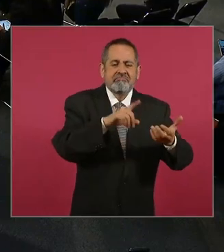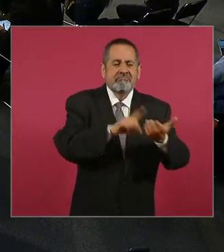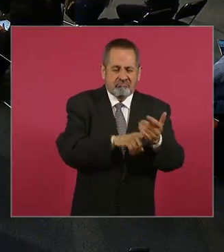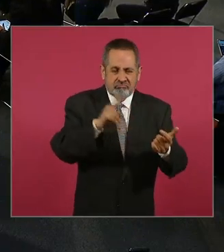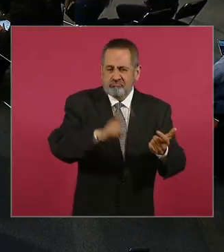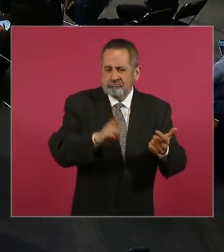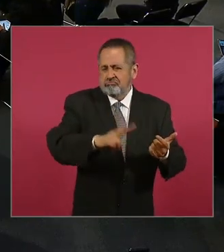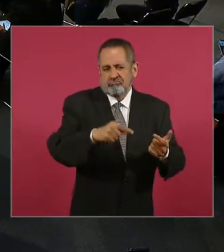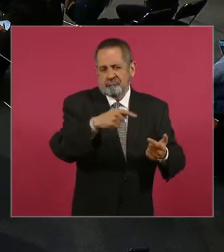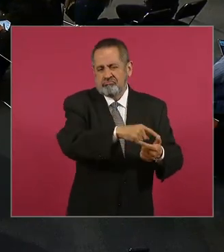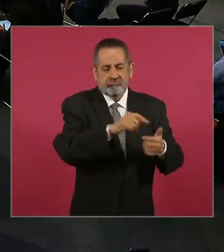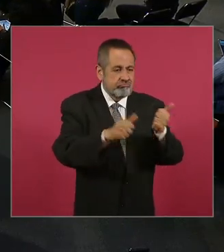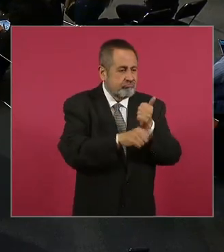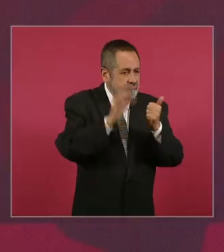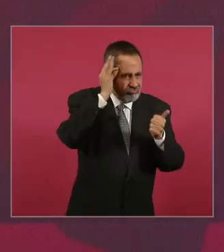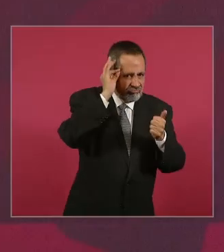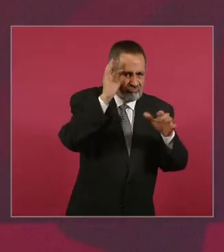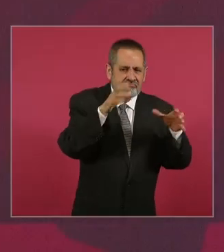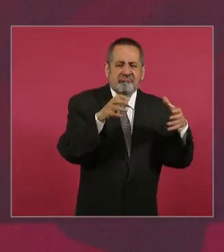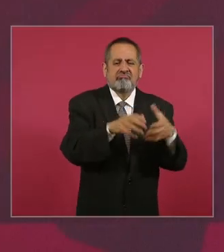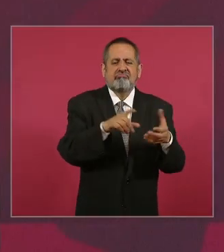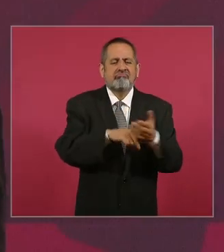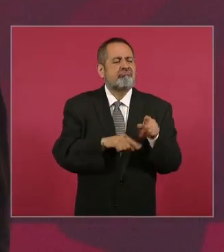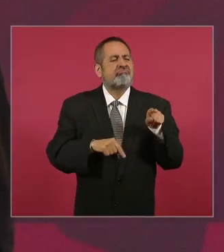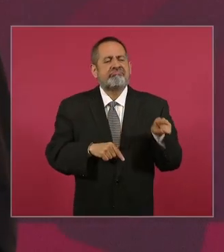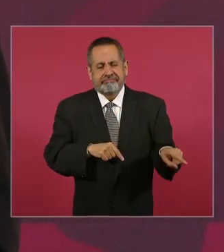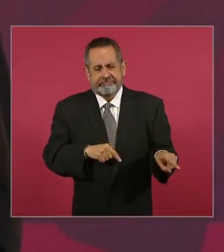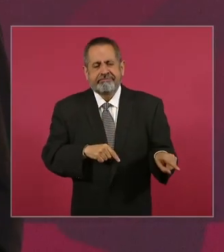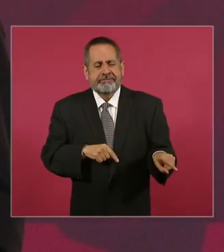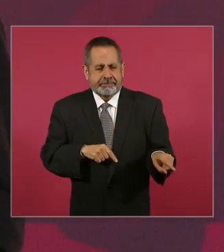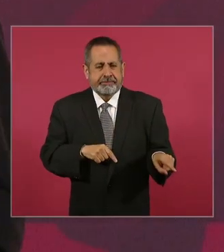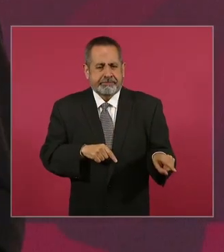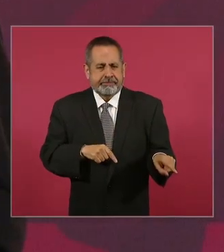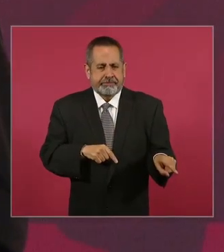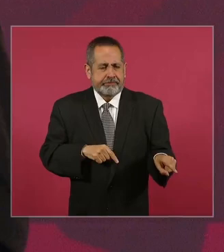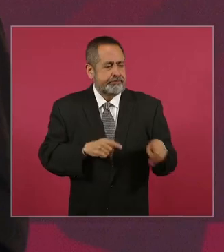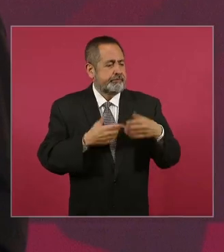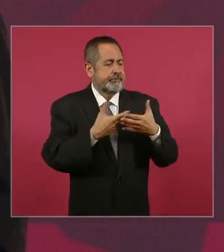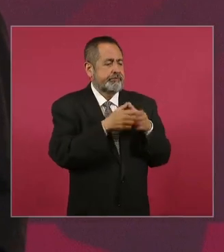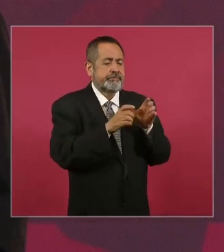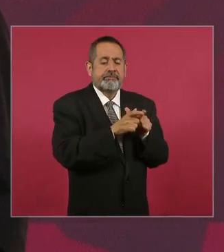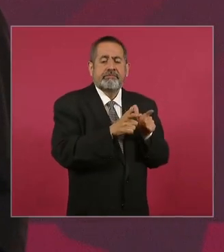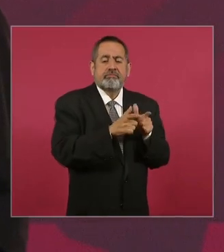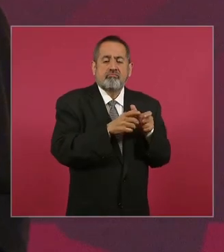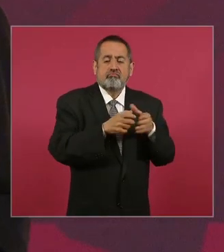estaban al servicio de la oligarquía